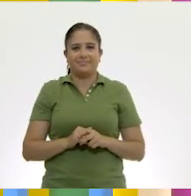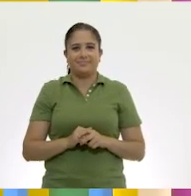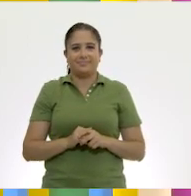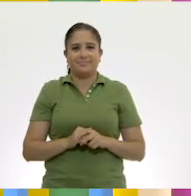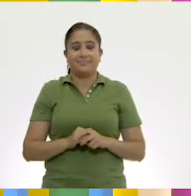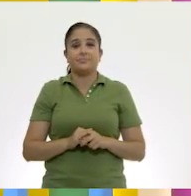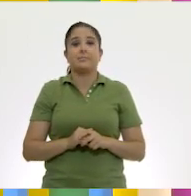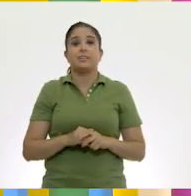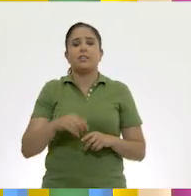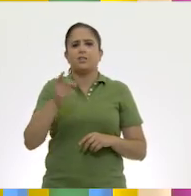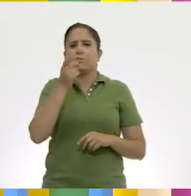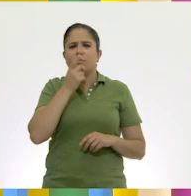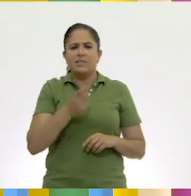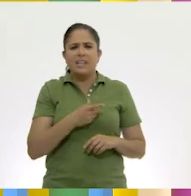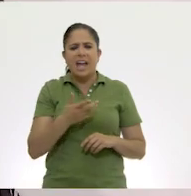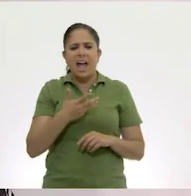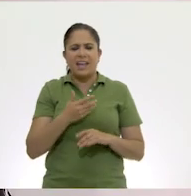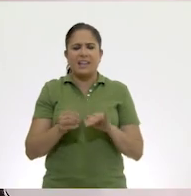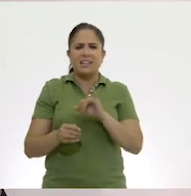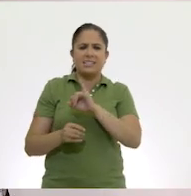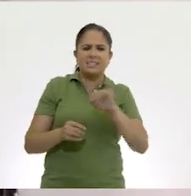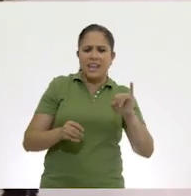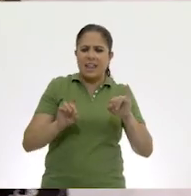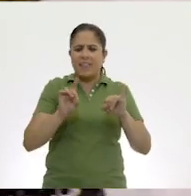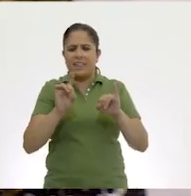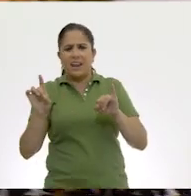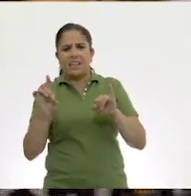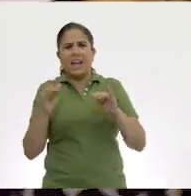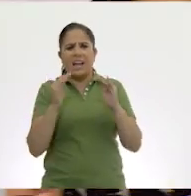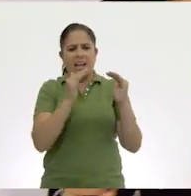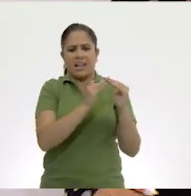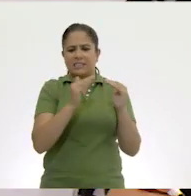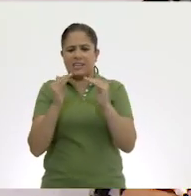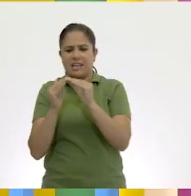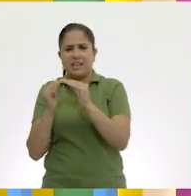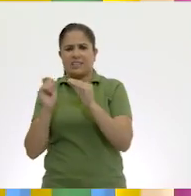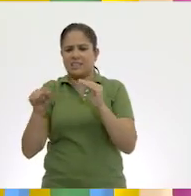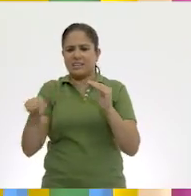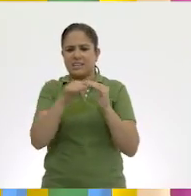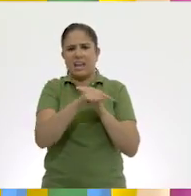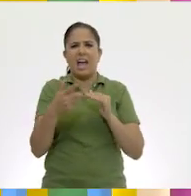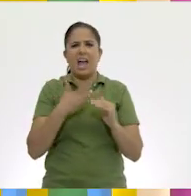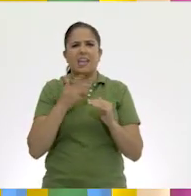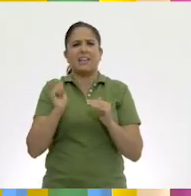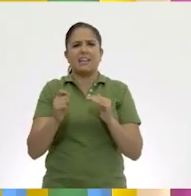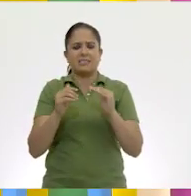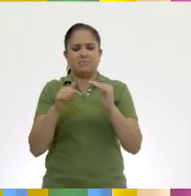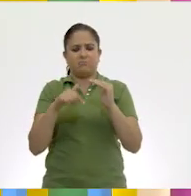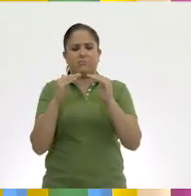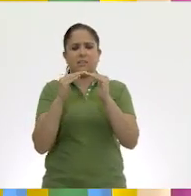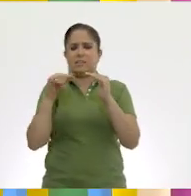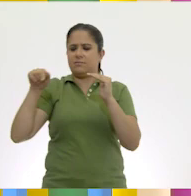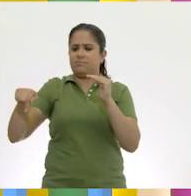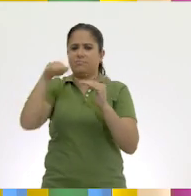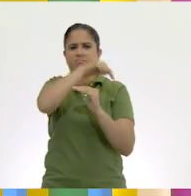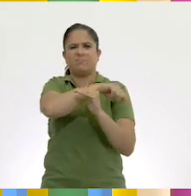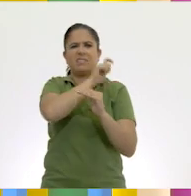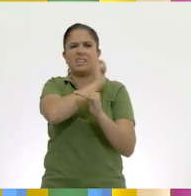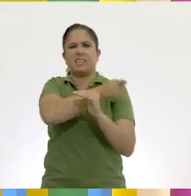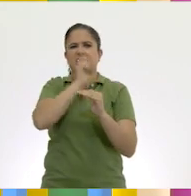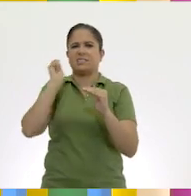y entonces puedes decir que hay a la izquierda y que hay a la derecha de tu casa sí a ver recuerda recuerda